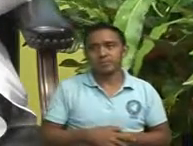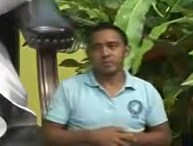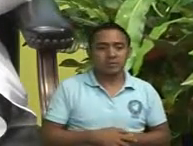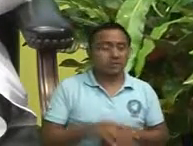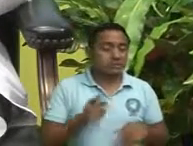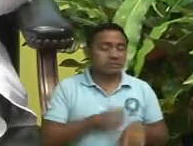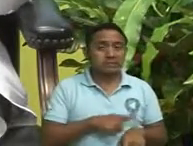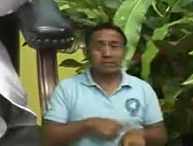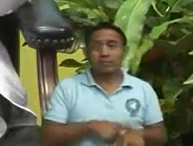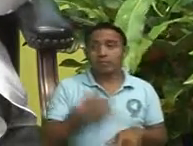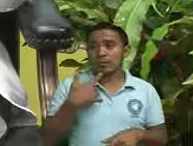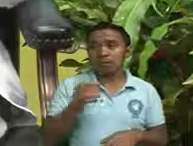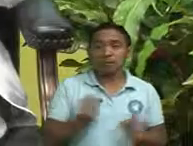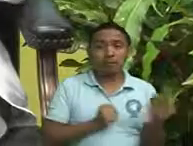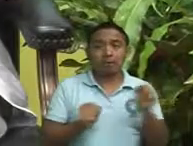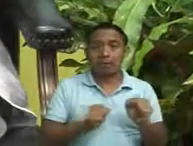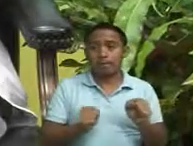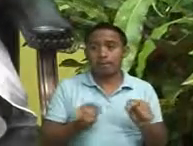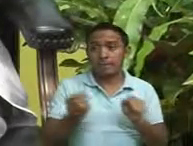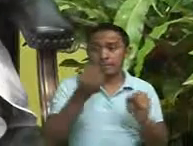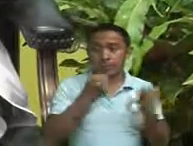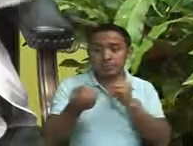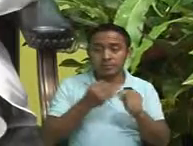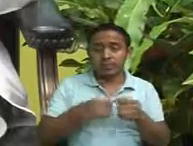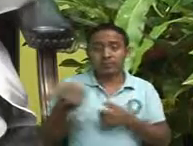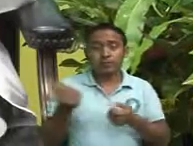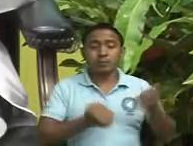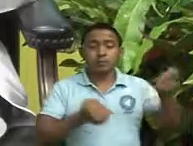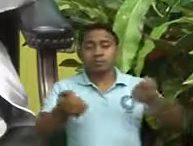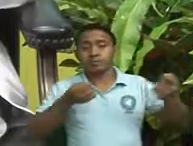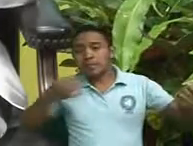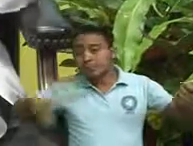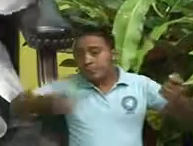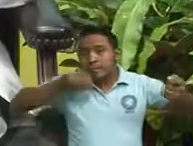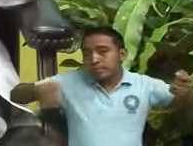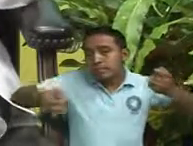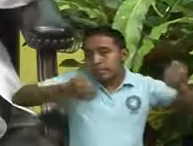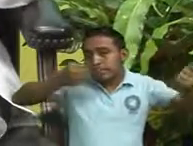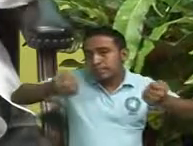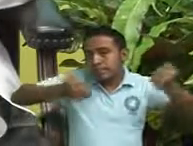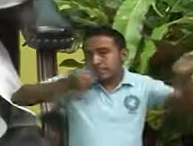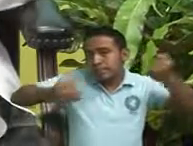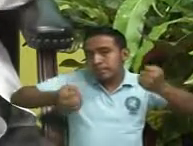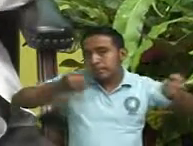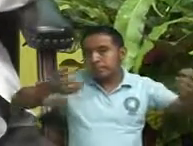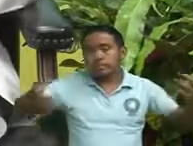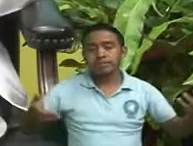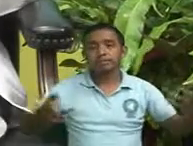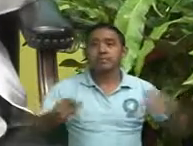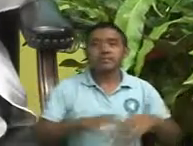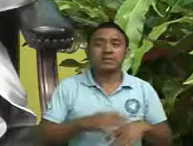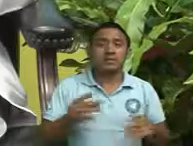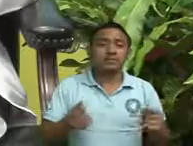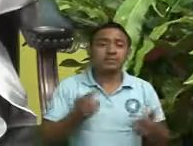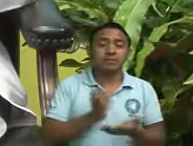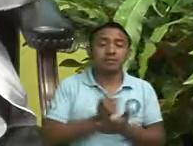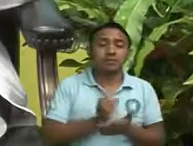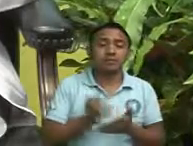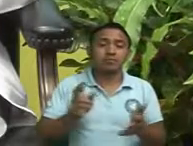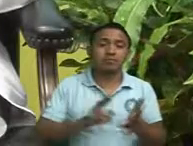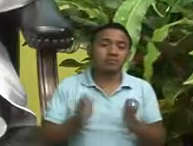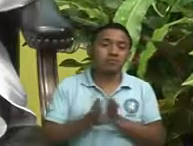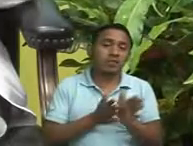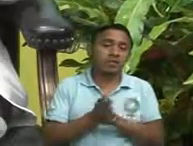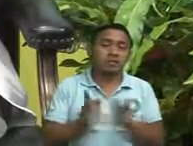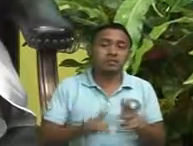damos tiempo. Por la rapidez, vas hasta comiendo en el carro, la gente va desayunando y lo más rápido, un vasito fresco, un vasito de leche y